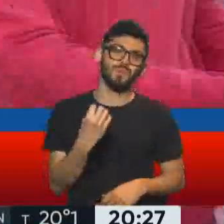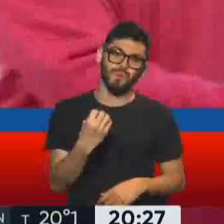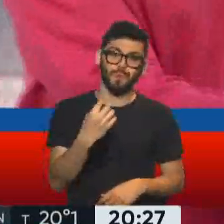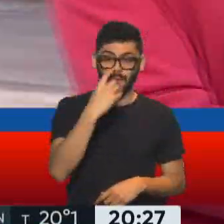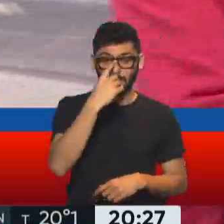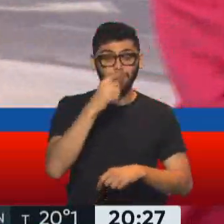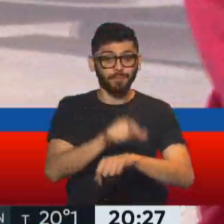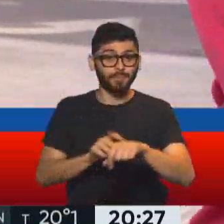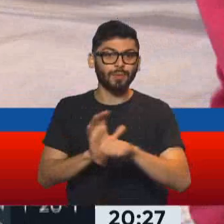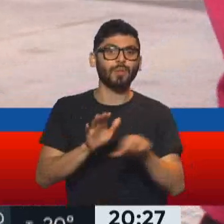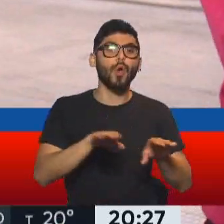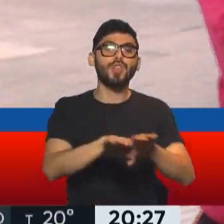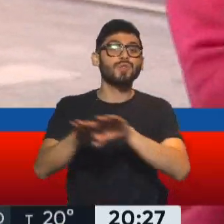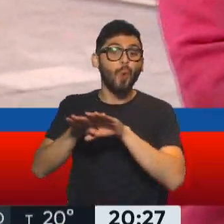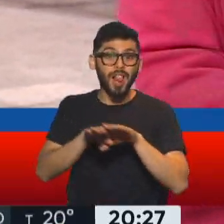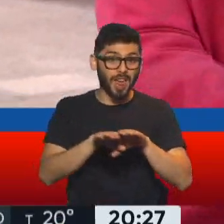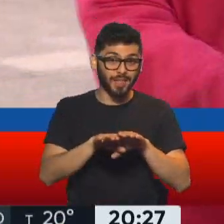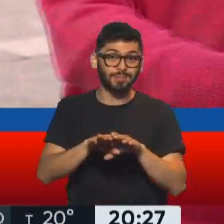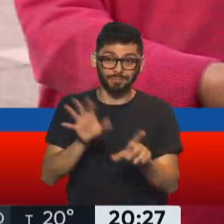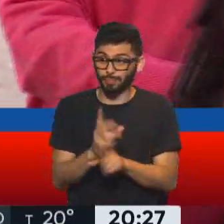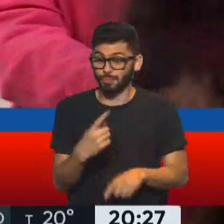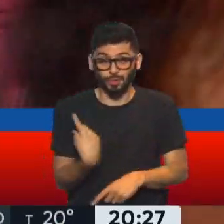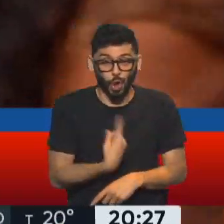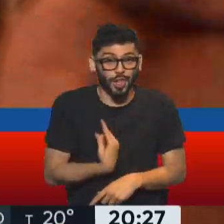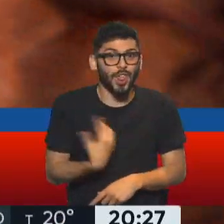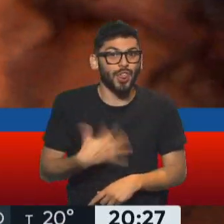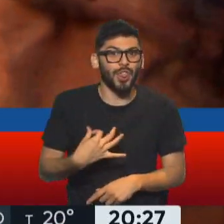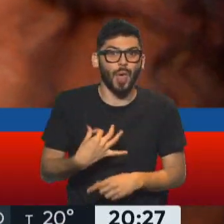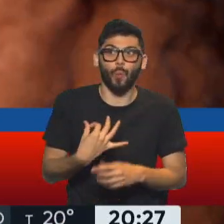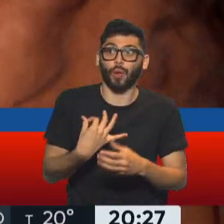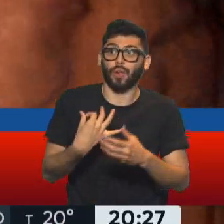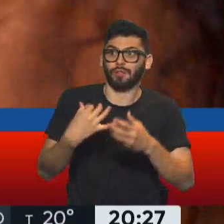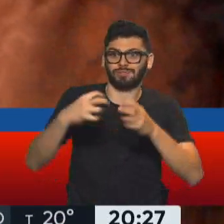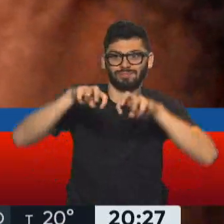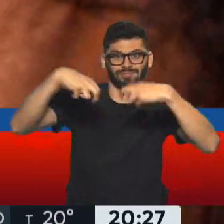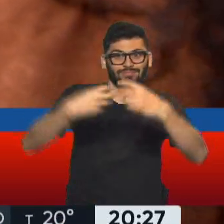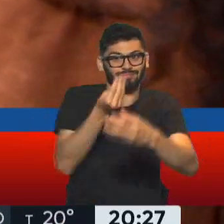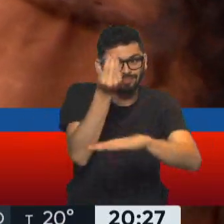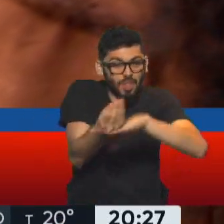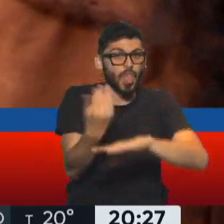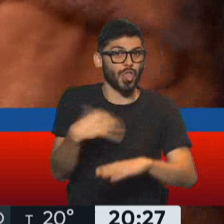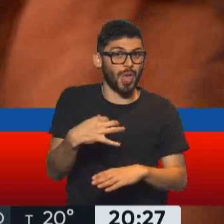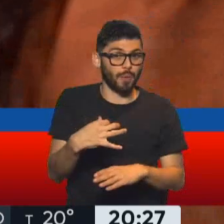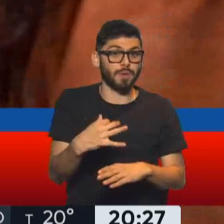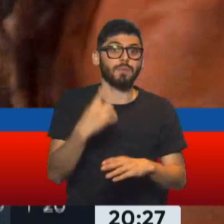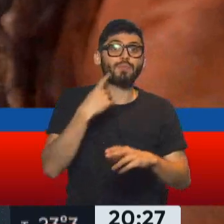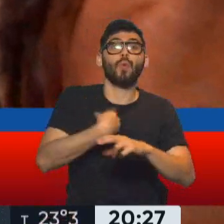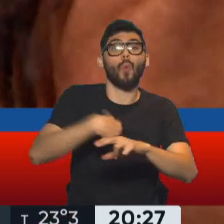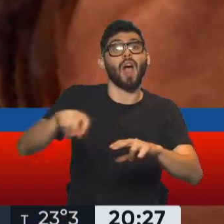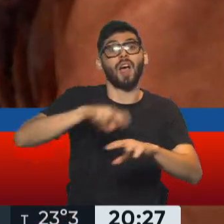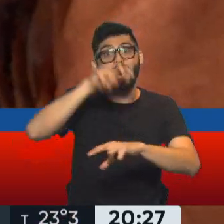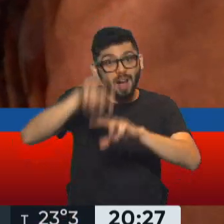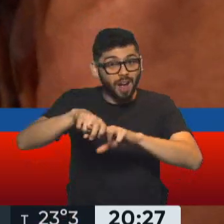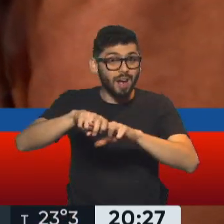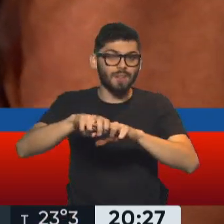la igualdad y como toda igualdad también nosotras tenemos que tener representatividad, pero no solamente vamos a tener representatividad para